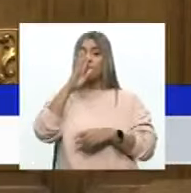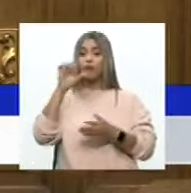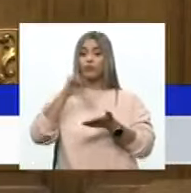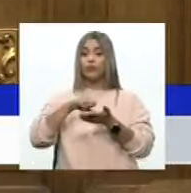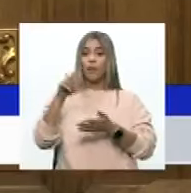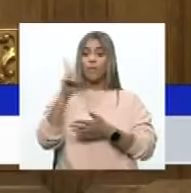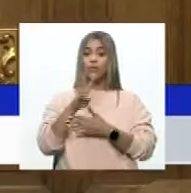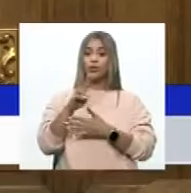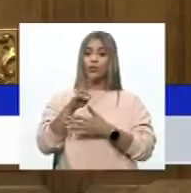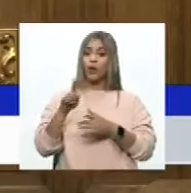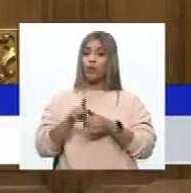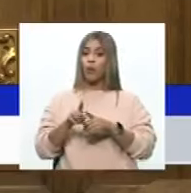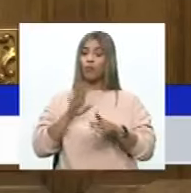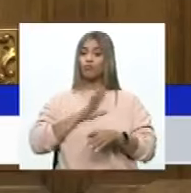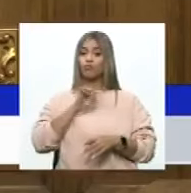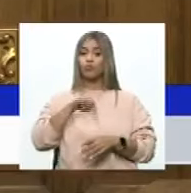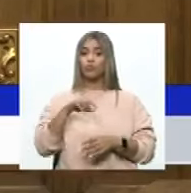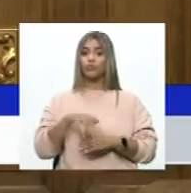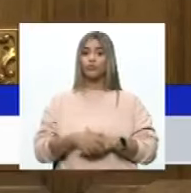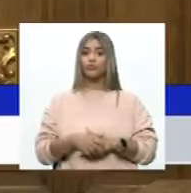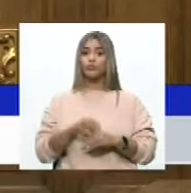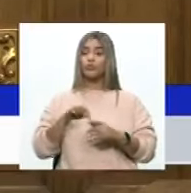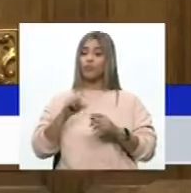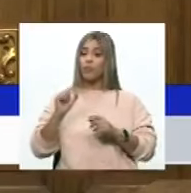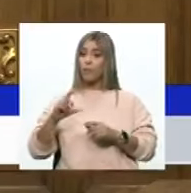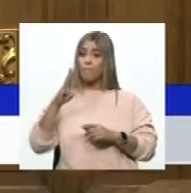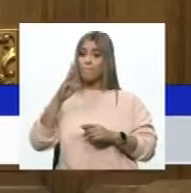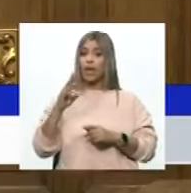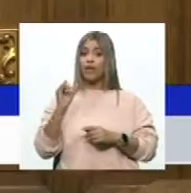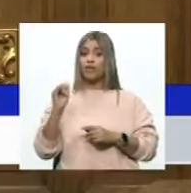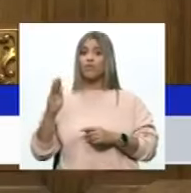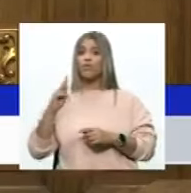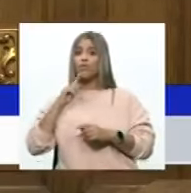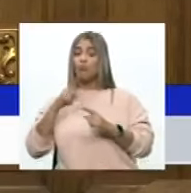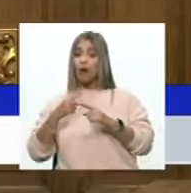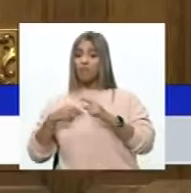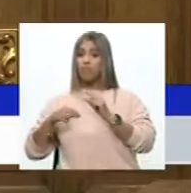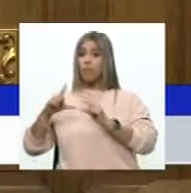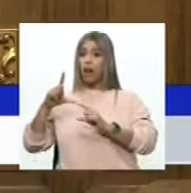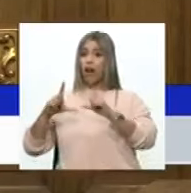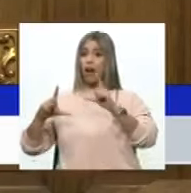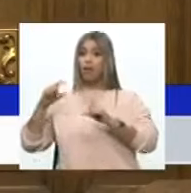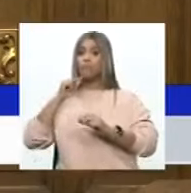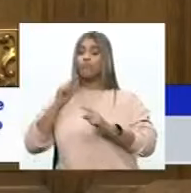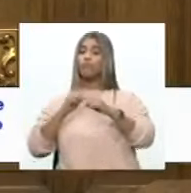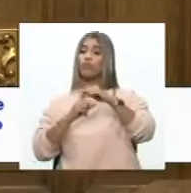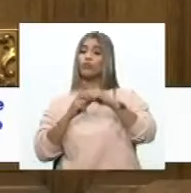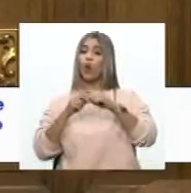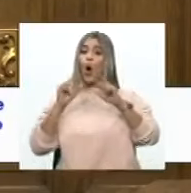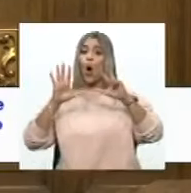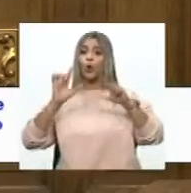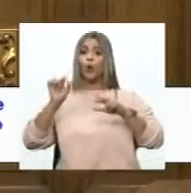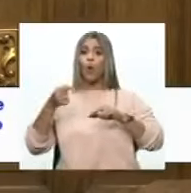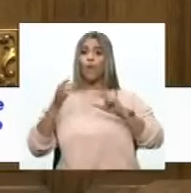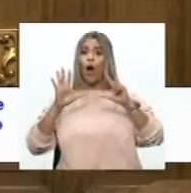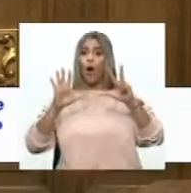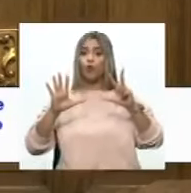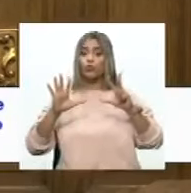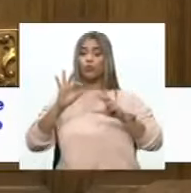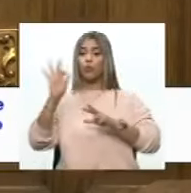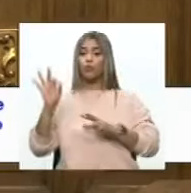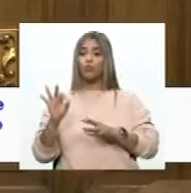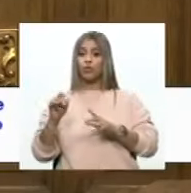Venezuela, el Producto Interno Bruto demostró una variación positiva del 8,8%, es decir,